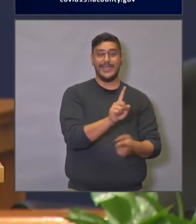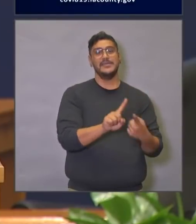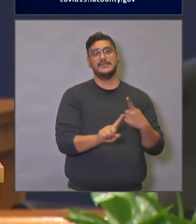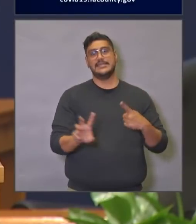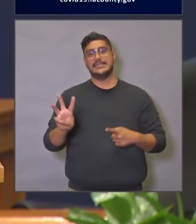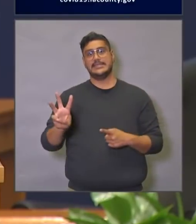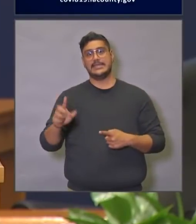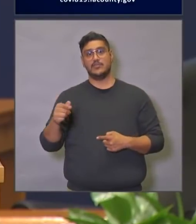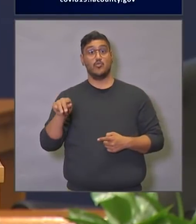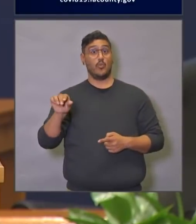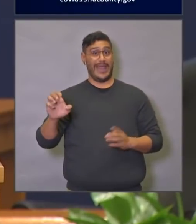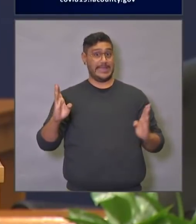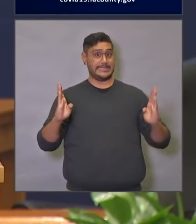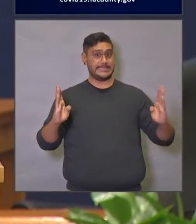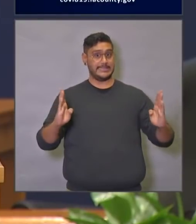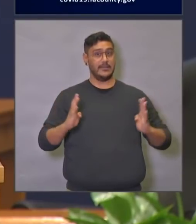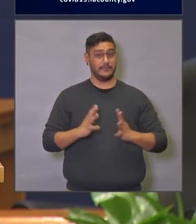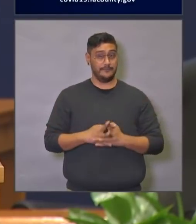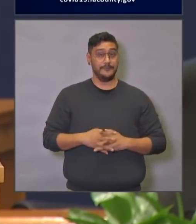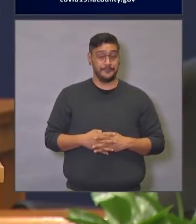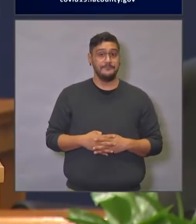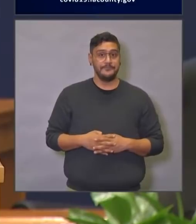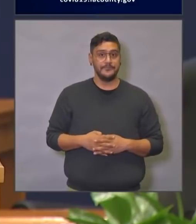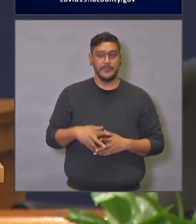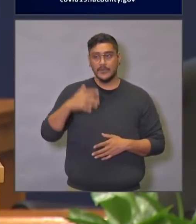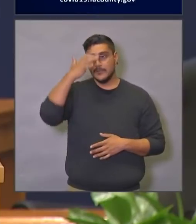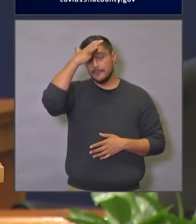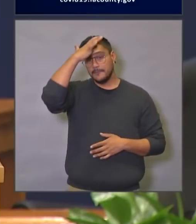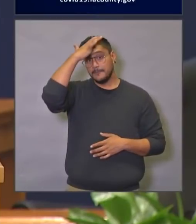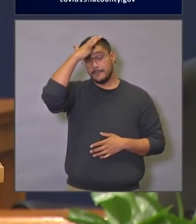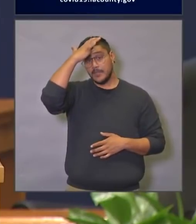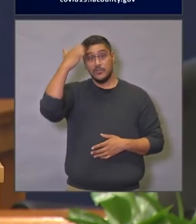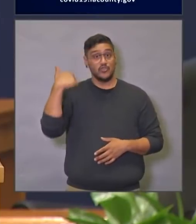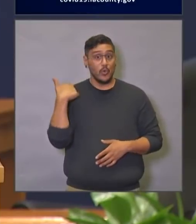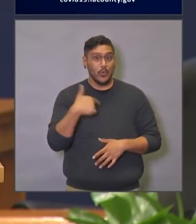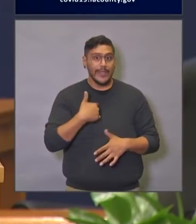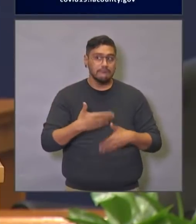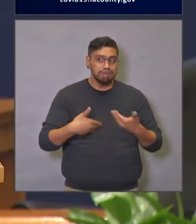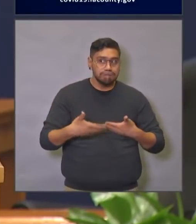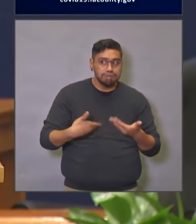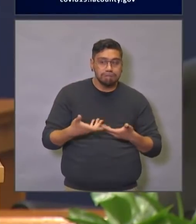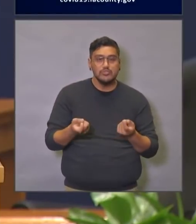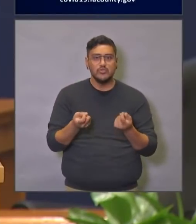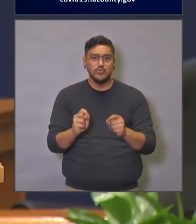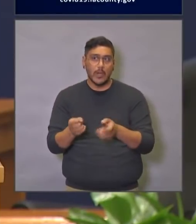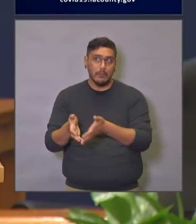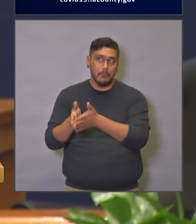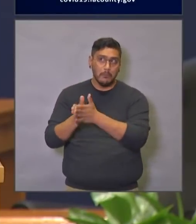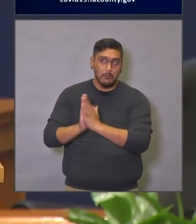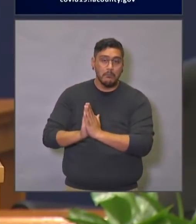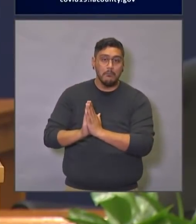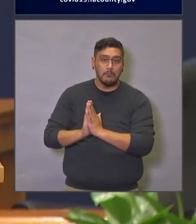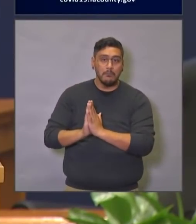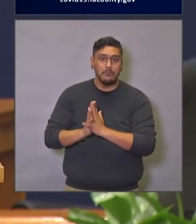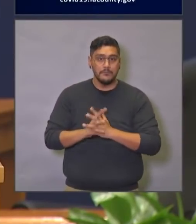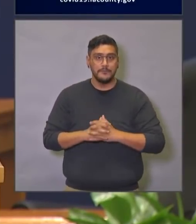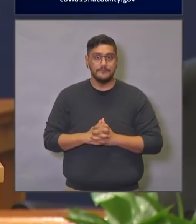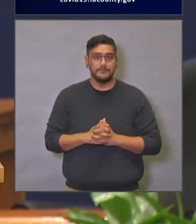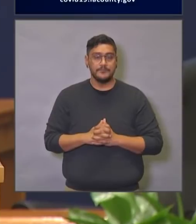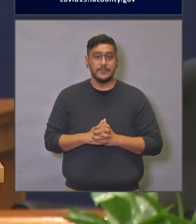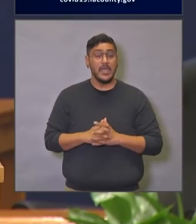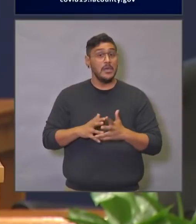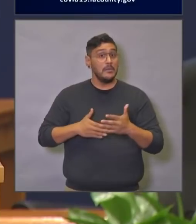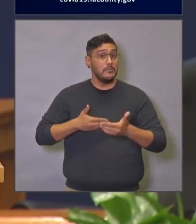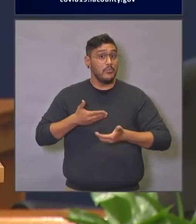grado. Hemos estado trabajando en el proceso de solicitud y tenemos una actualización al respecto. El